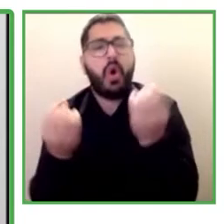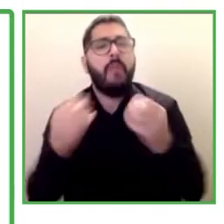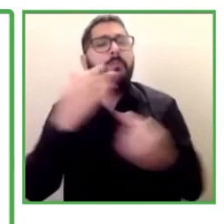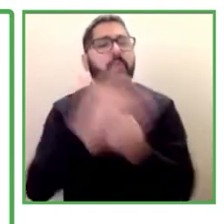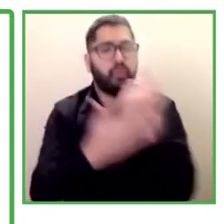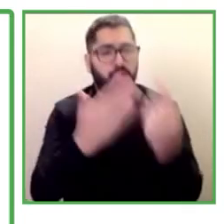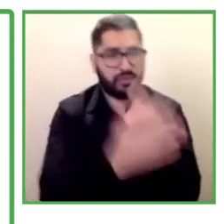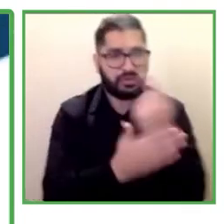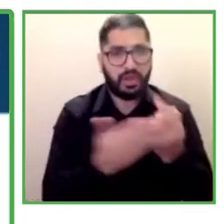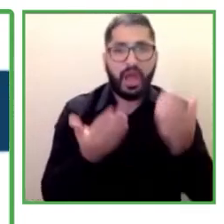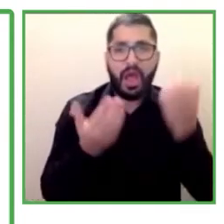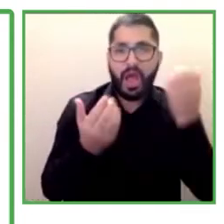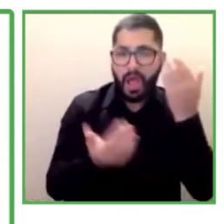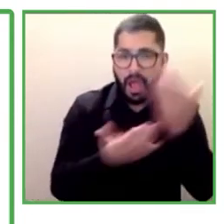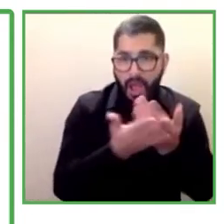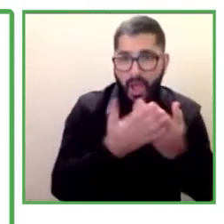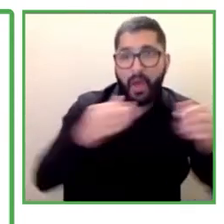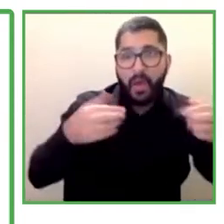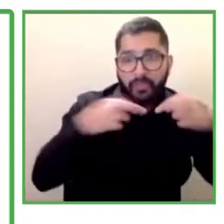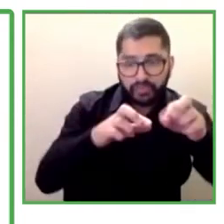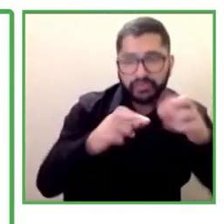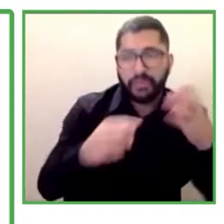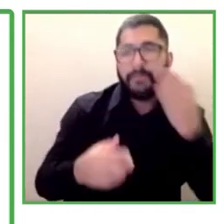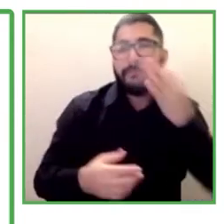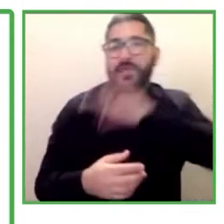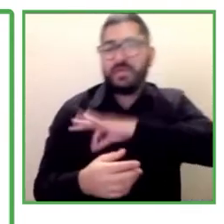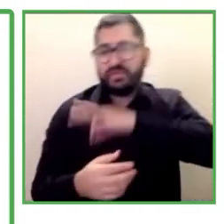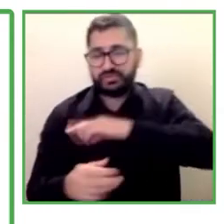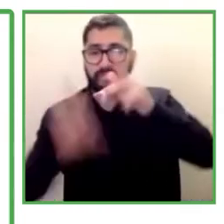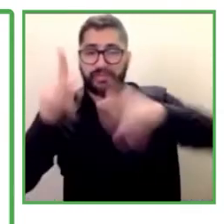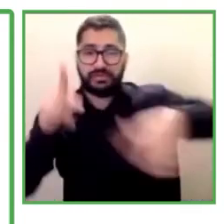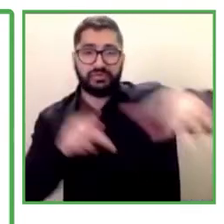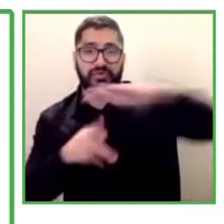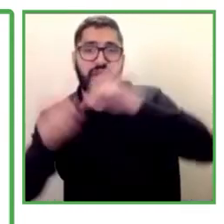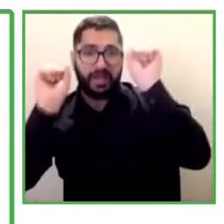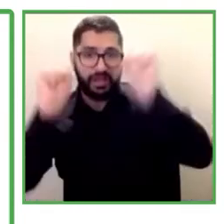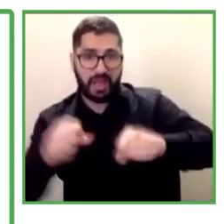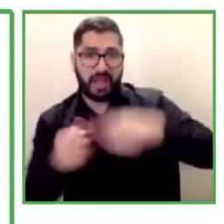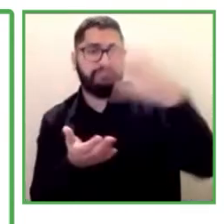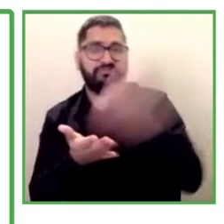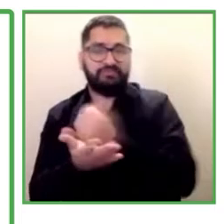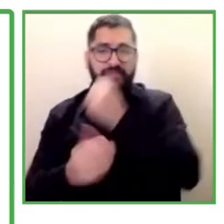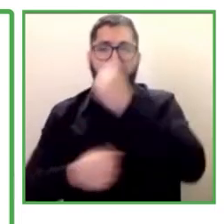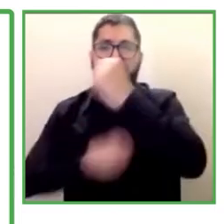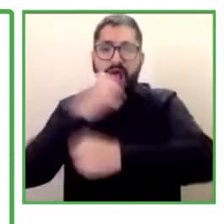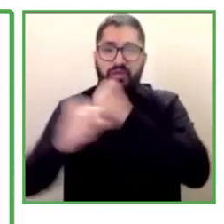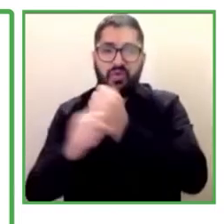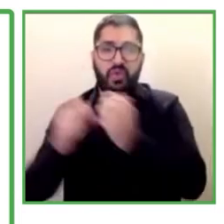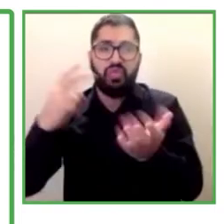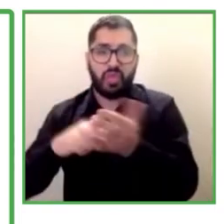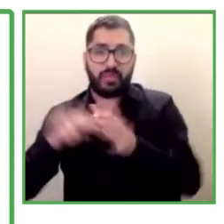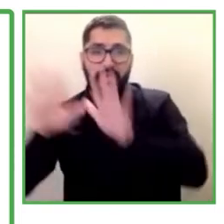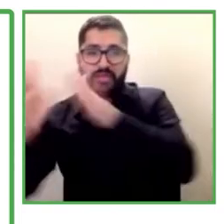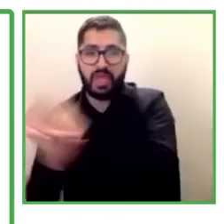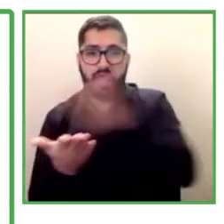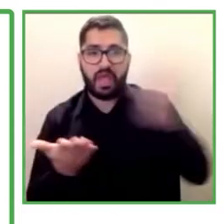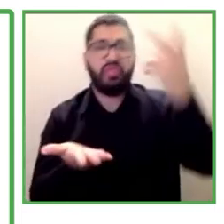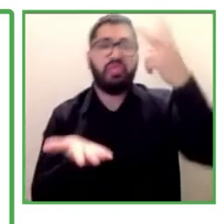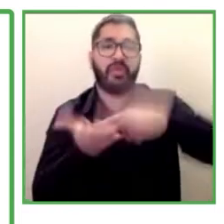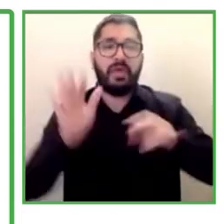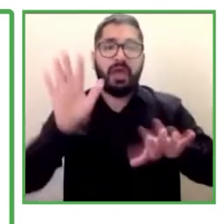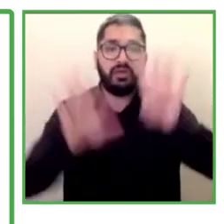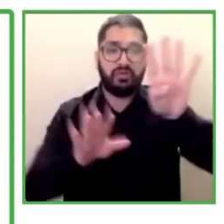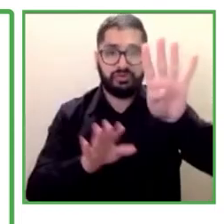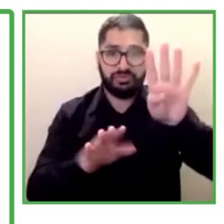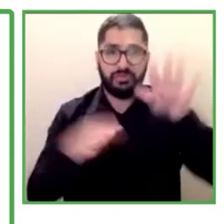Por medio de estas acciones, se logra entre los años 2010 y 2014, entre otros resultados, acompañar la formación para el